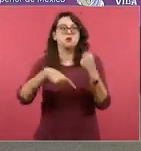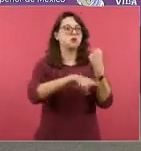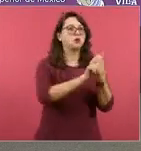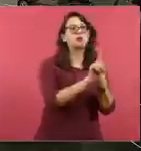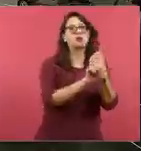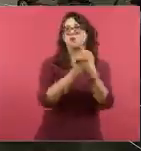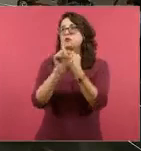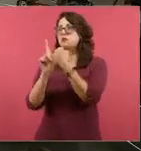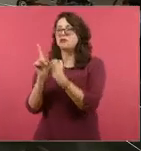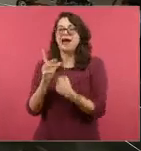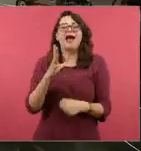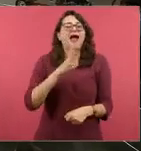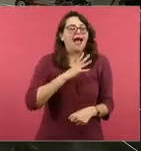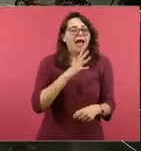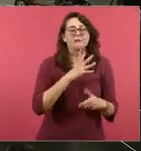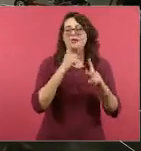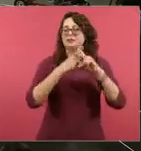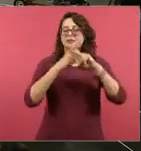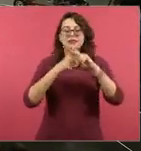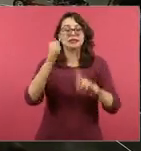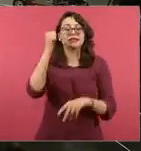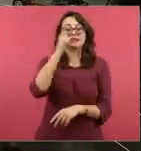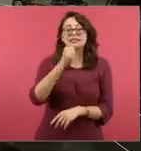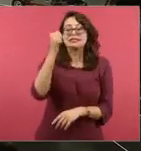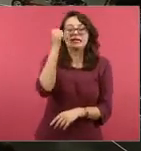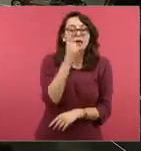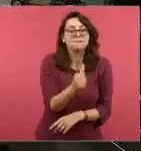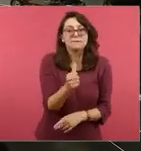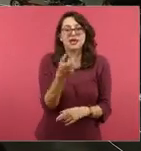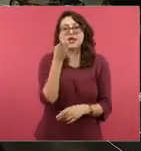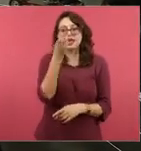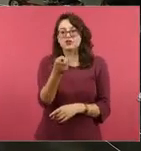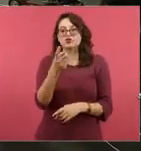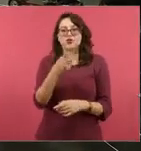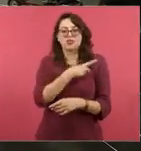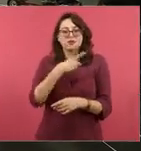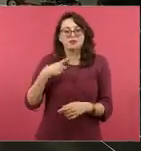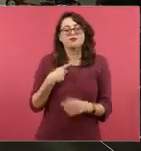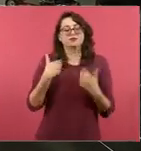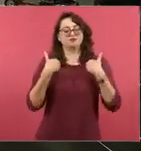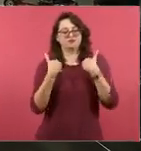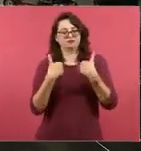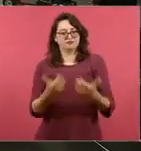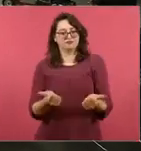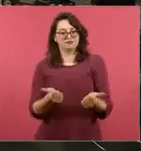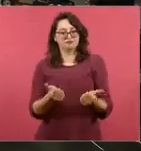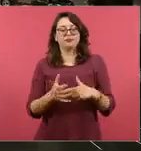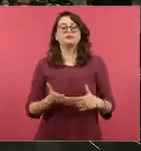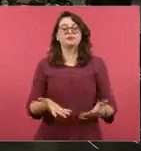falta. Lo que quiero decir es, está presente la matemática. Vamos a la siguiente, por favor.